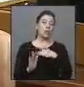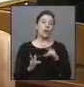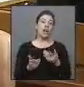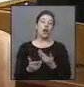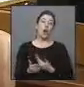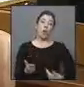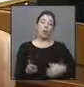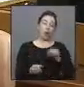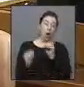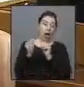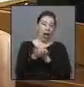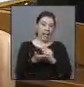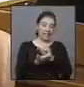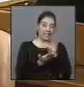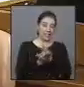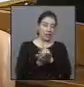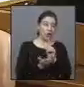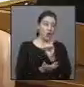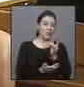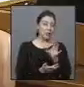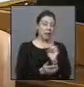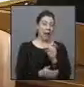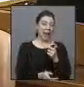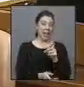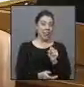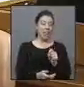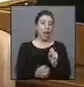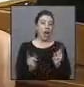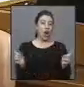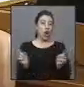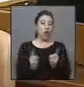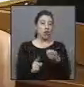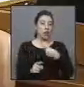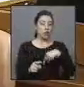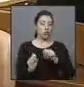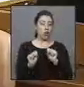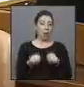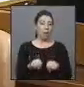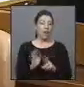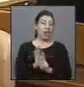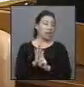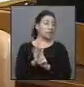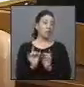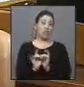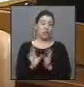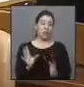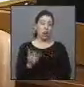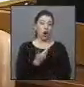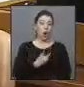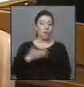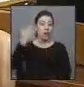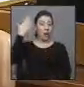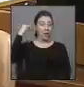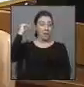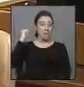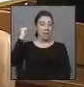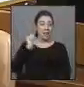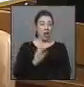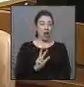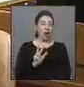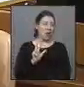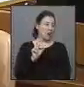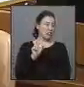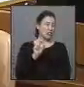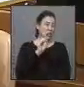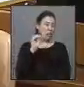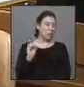que el Gobierno tome nota de esto. No es la primera agenda corta que hemos aprobado y los resultados están a la vista. En el Gobierno del Presidente Piñera, el 80 y